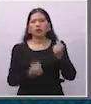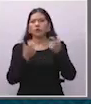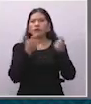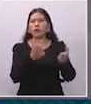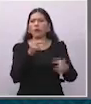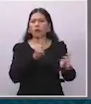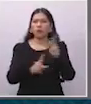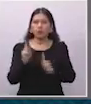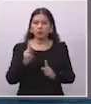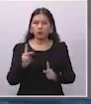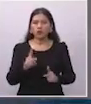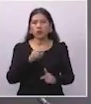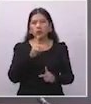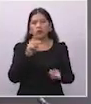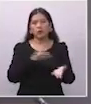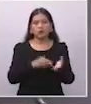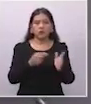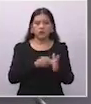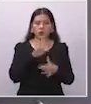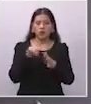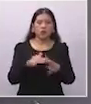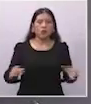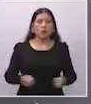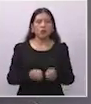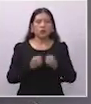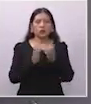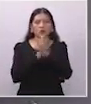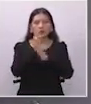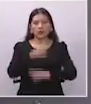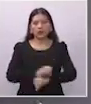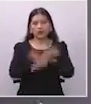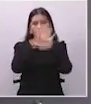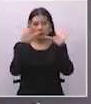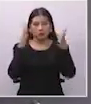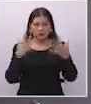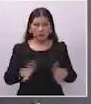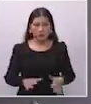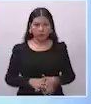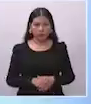es entregarle cuentas transparentes, entregarle oportunidades de trabajo.